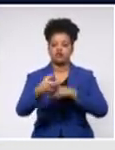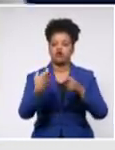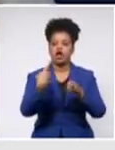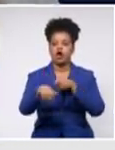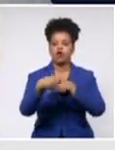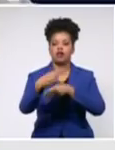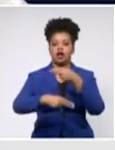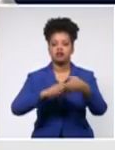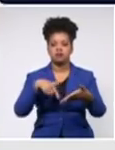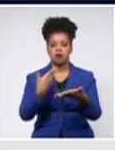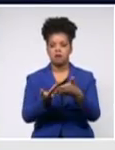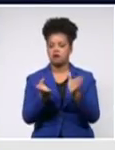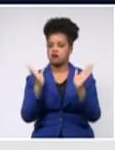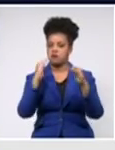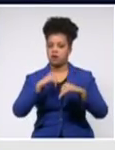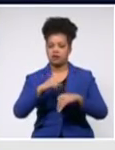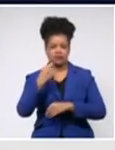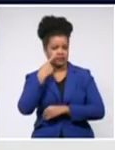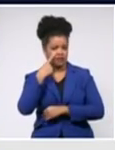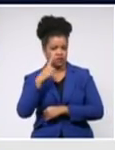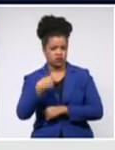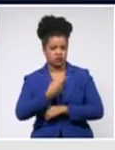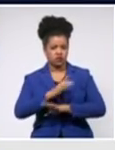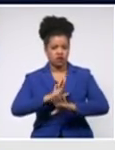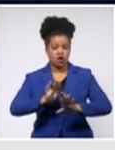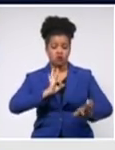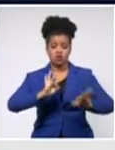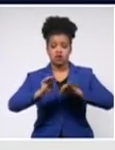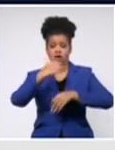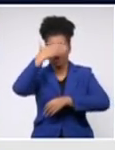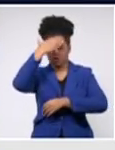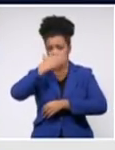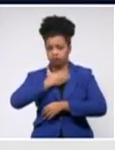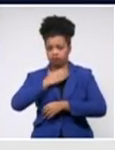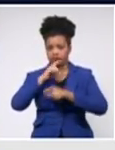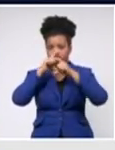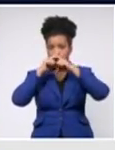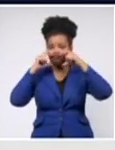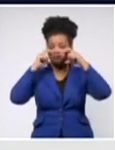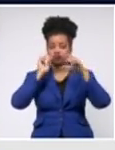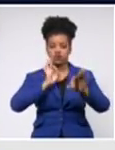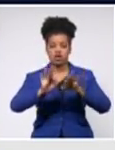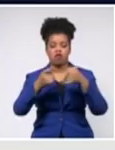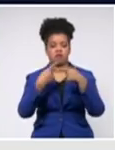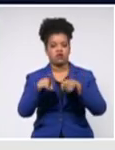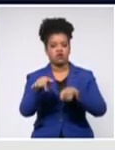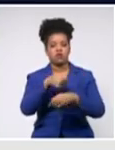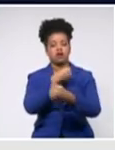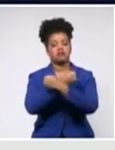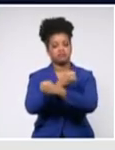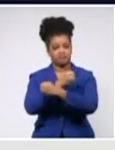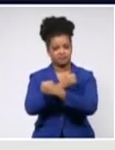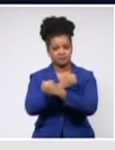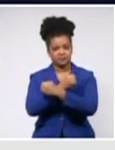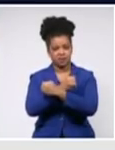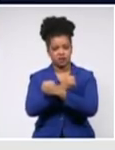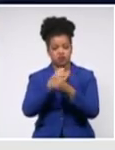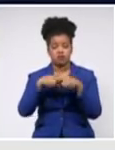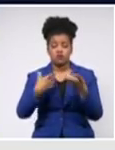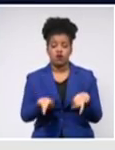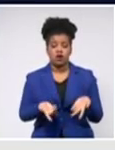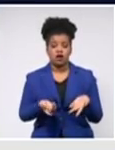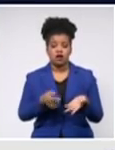toma la muestra, que hemos visto que se protege bastante, de todas formas es un riesgo expuesto porque no tiene que